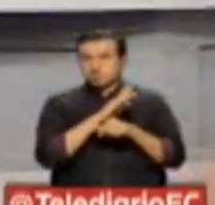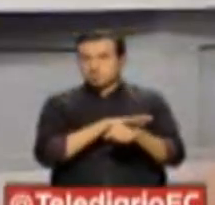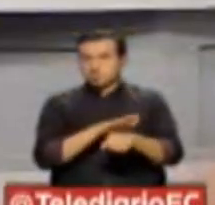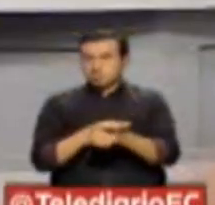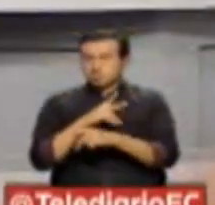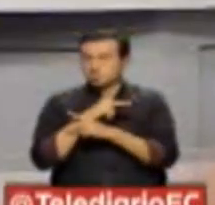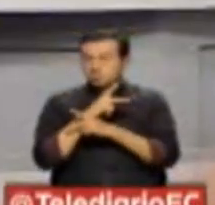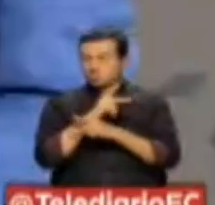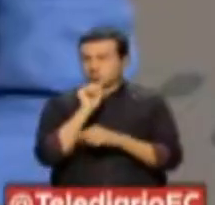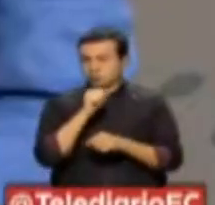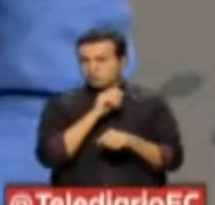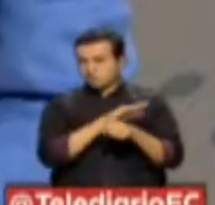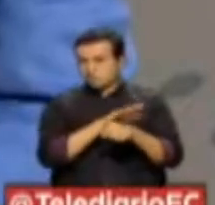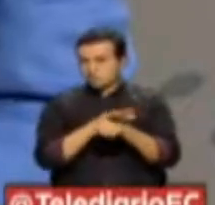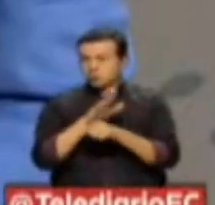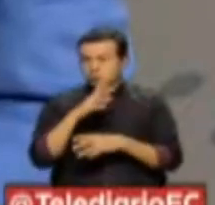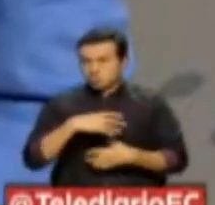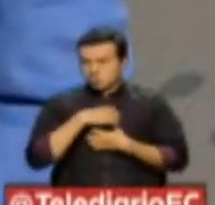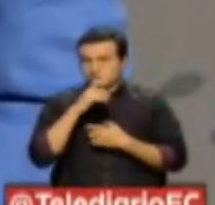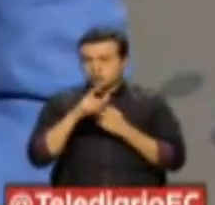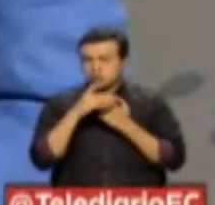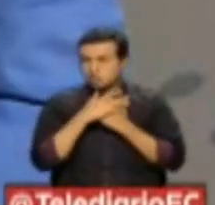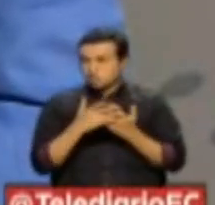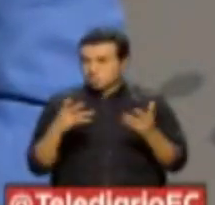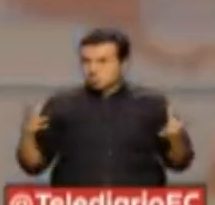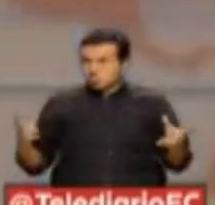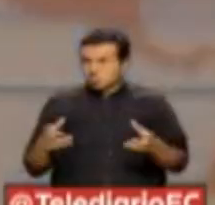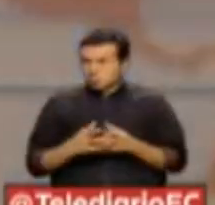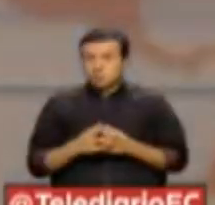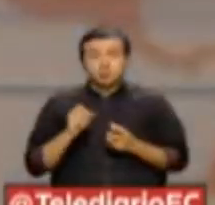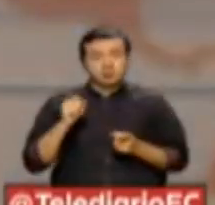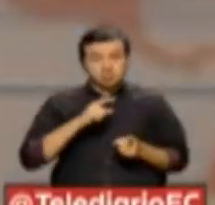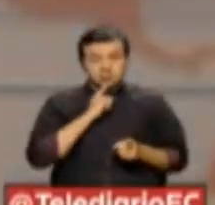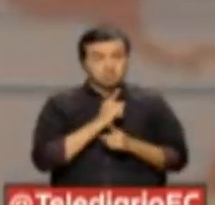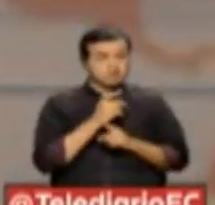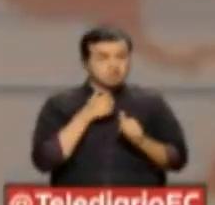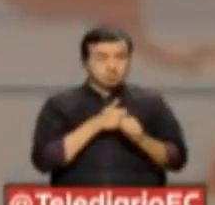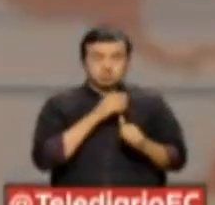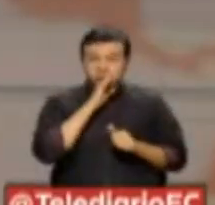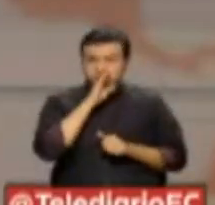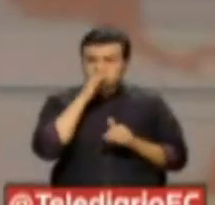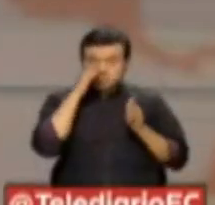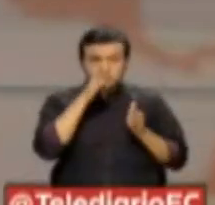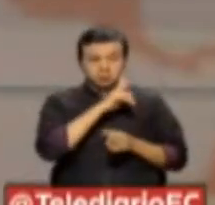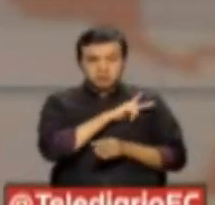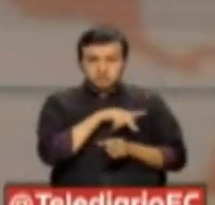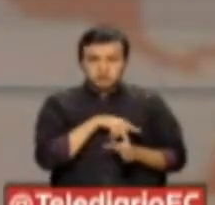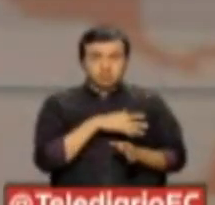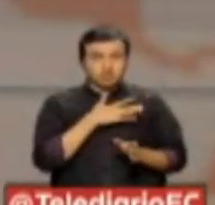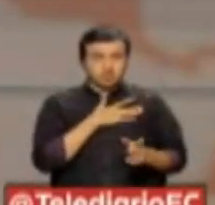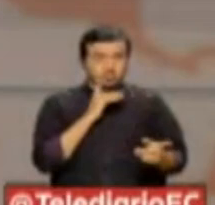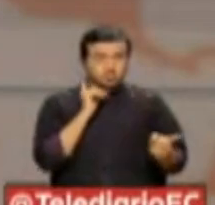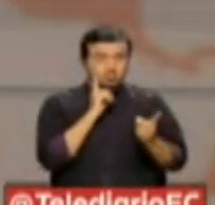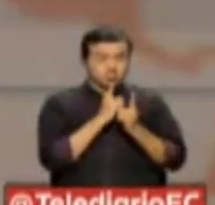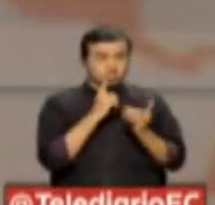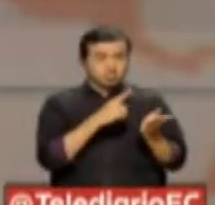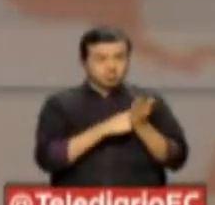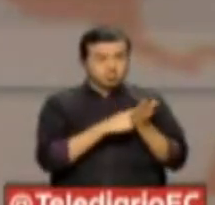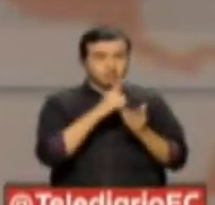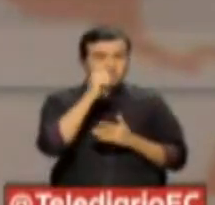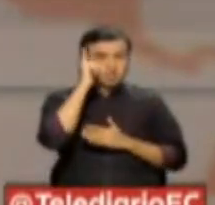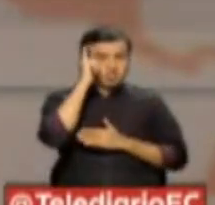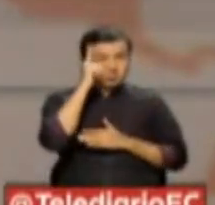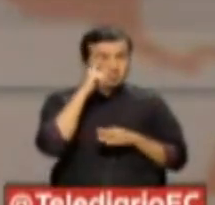para escuchar a los reclamos de todas estas colectividades y lo ha hecho permanentemente yo personalmente me he reunido con los